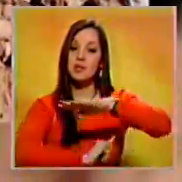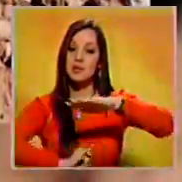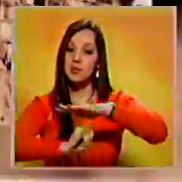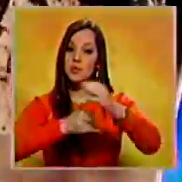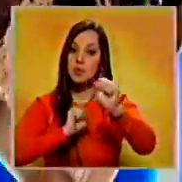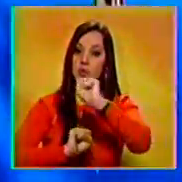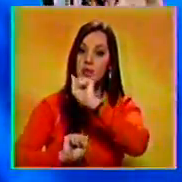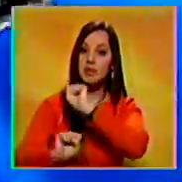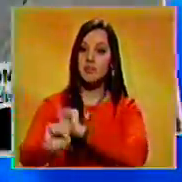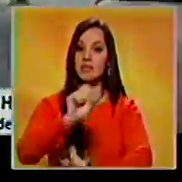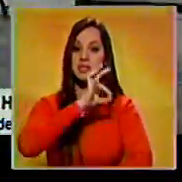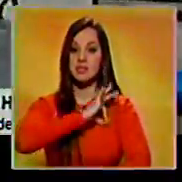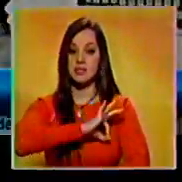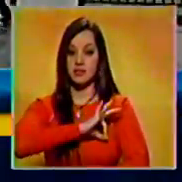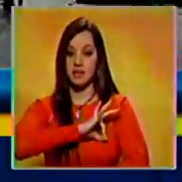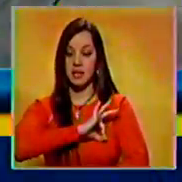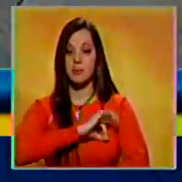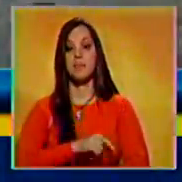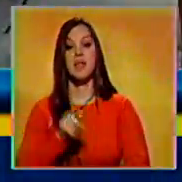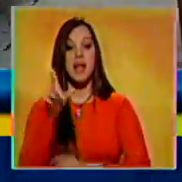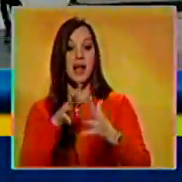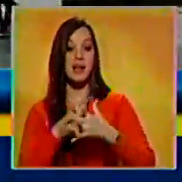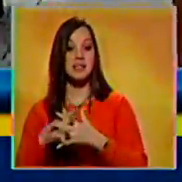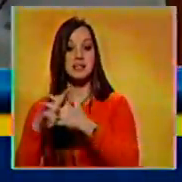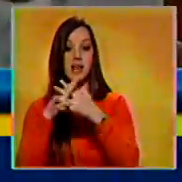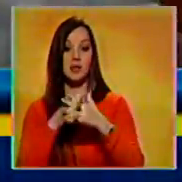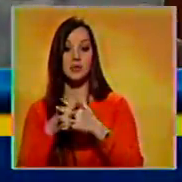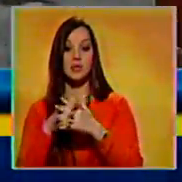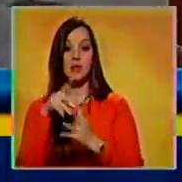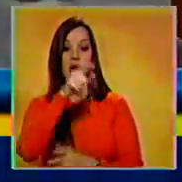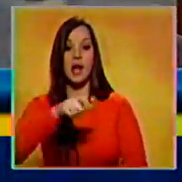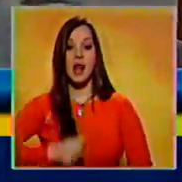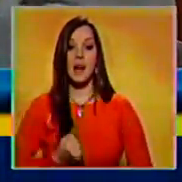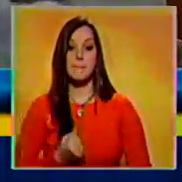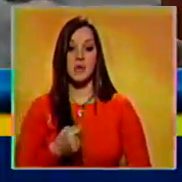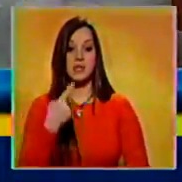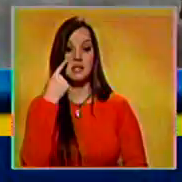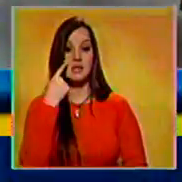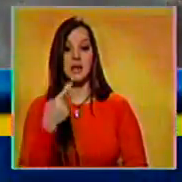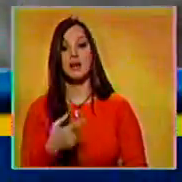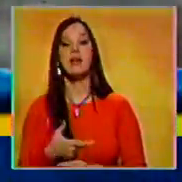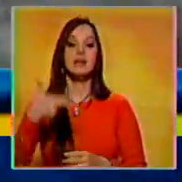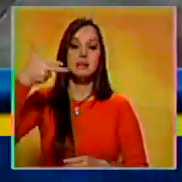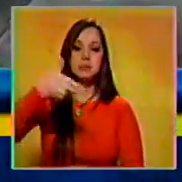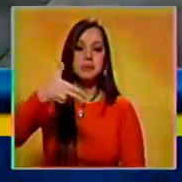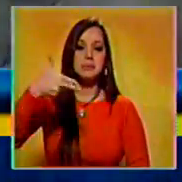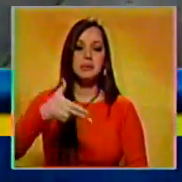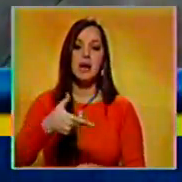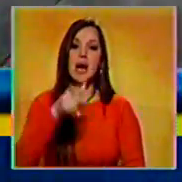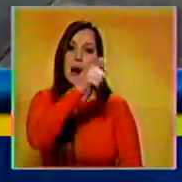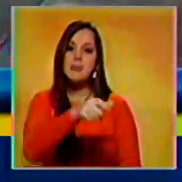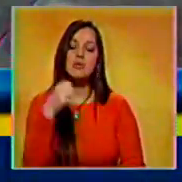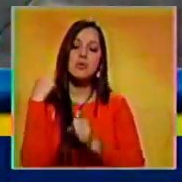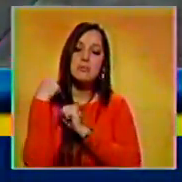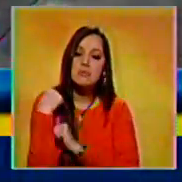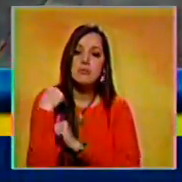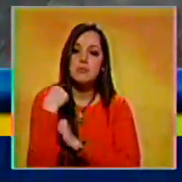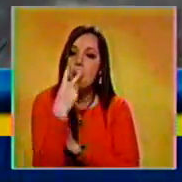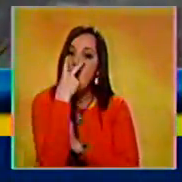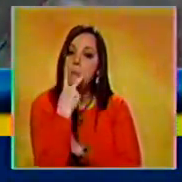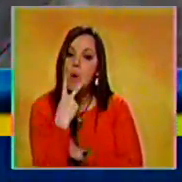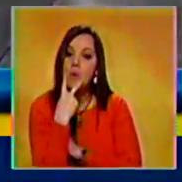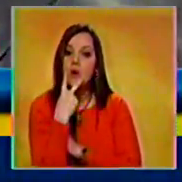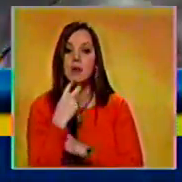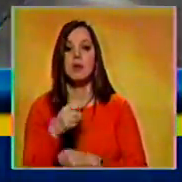Civil. En Estados Unidos, agentes policiales asesinaron a un indigente en Los Ángeles. Una persona